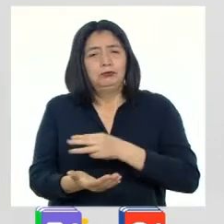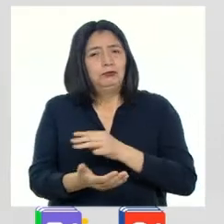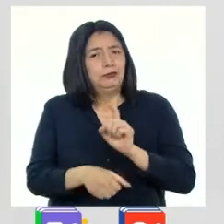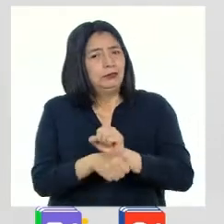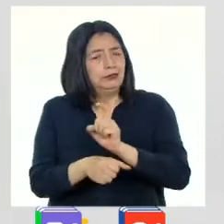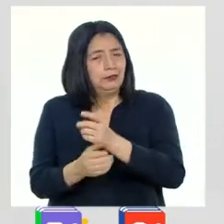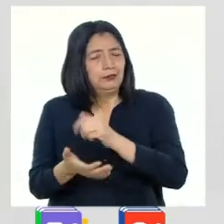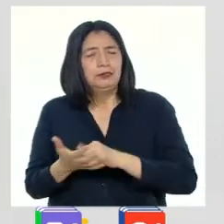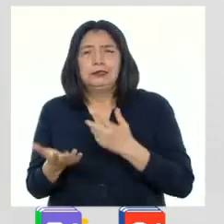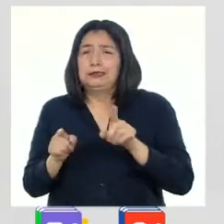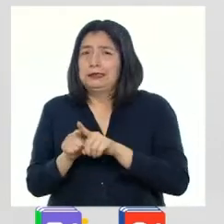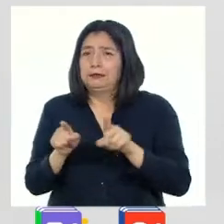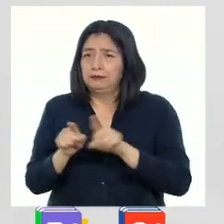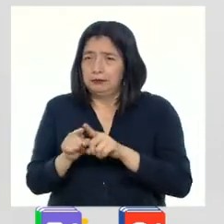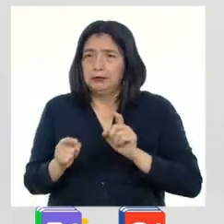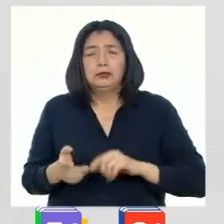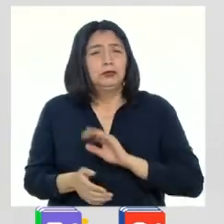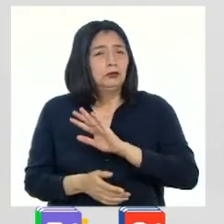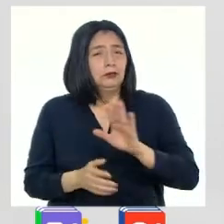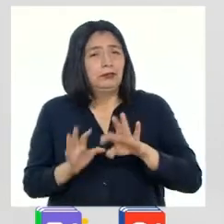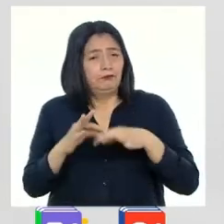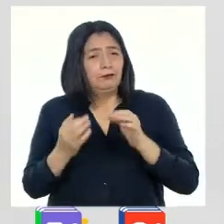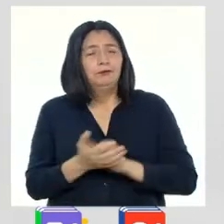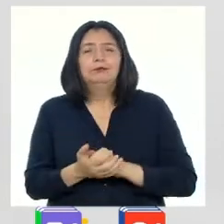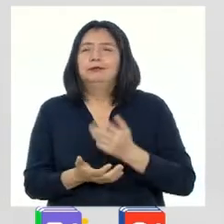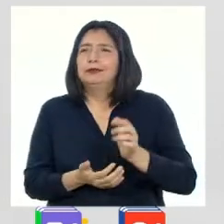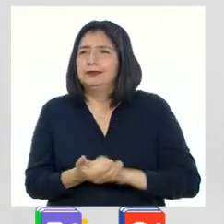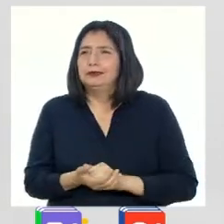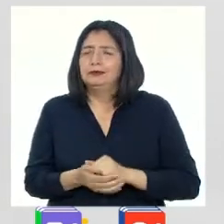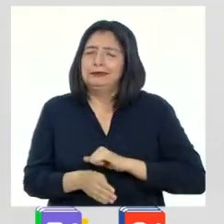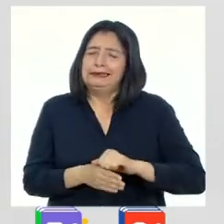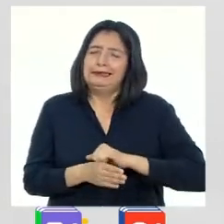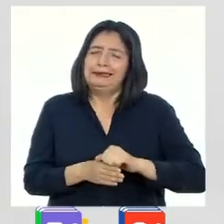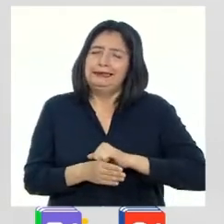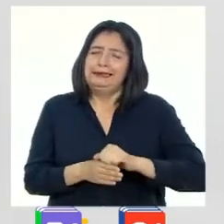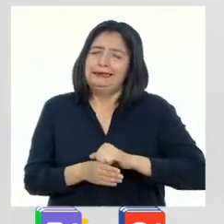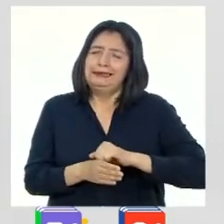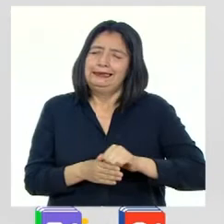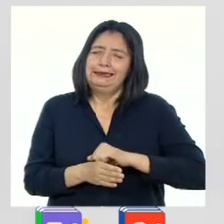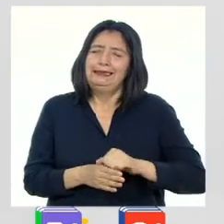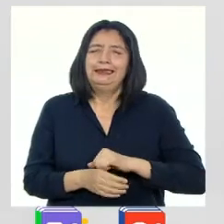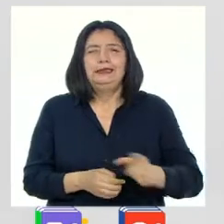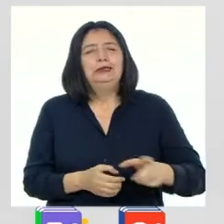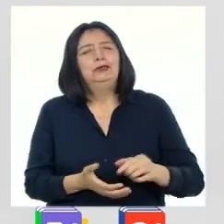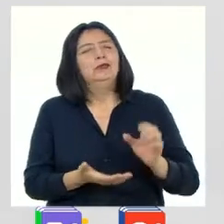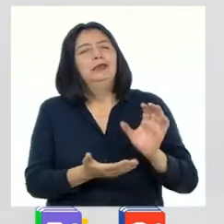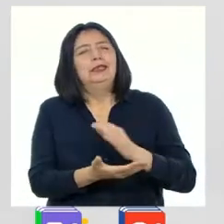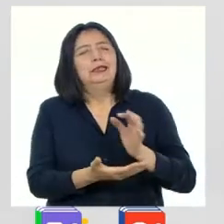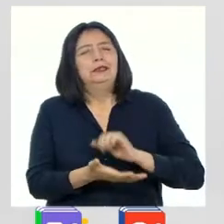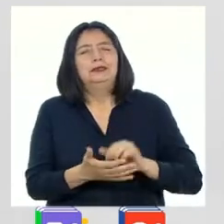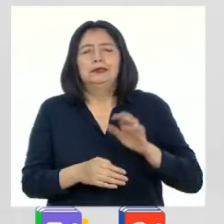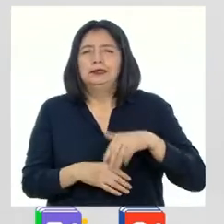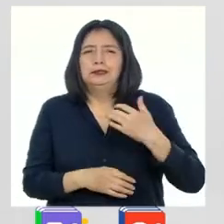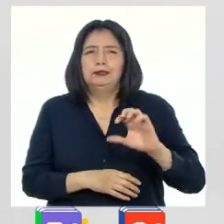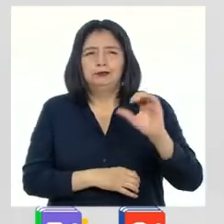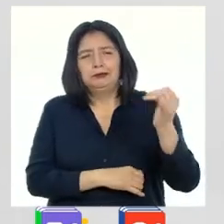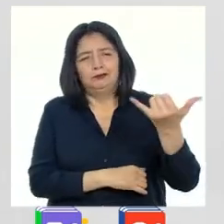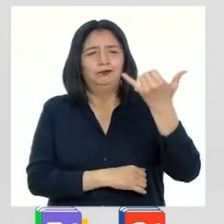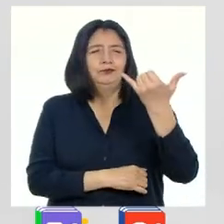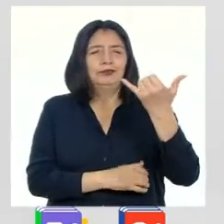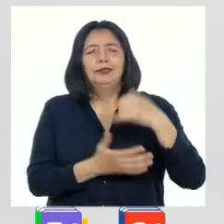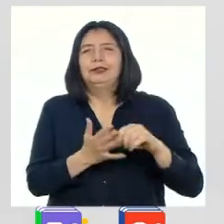música y, por supuesto, de sus familias, ensayó la partitura de la canción y luego se grabaron en